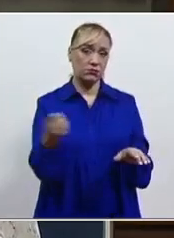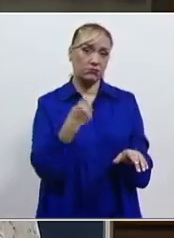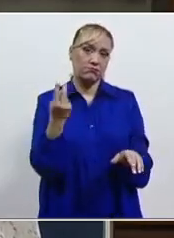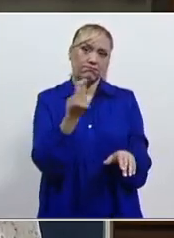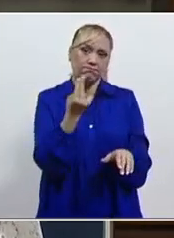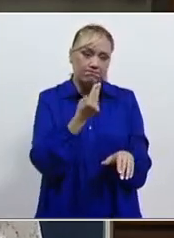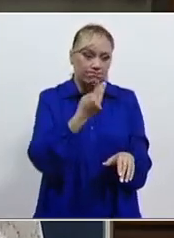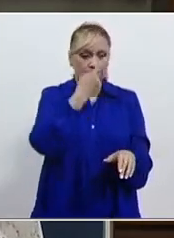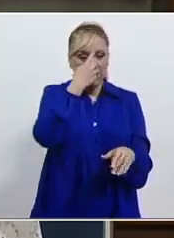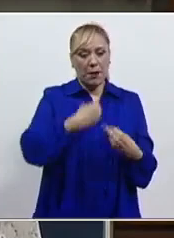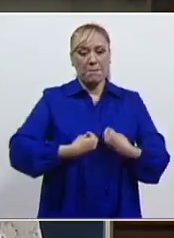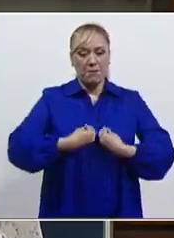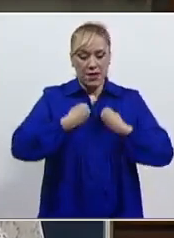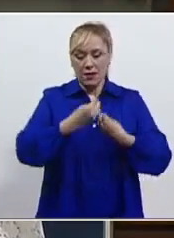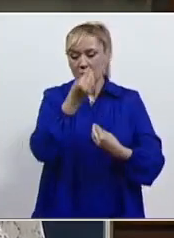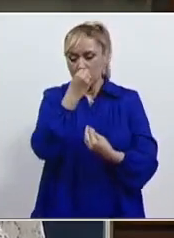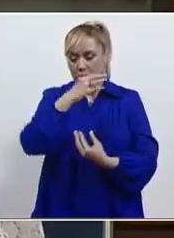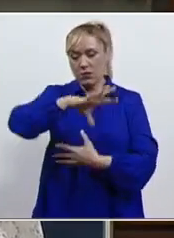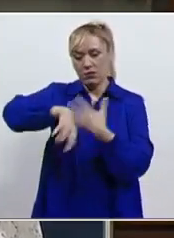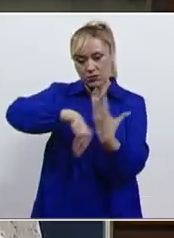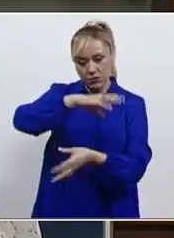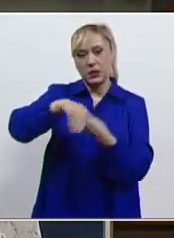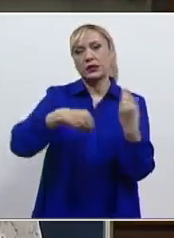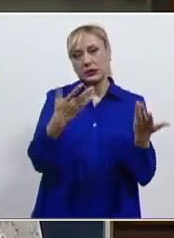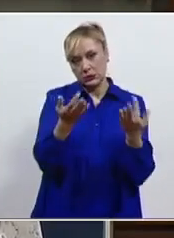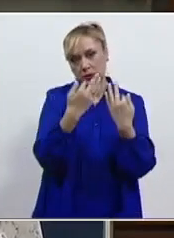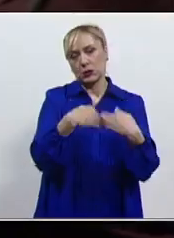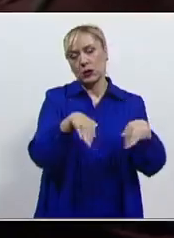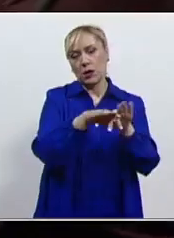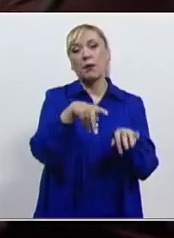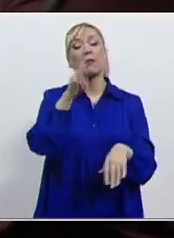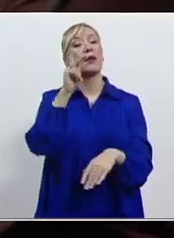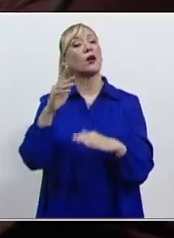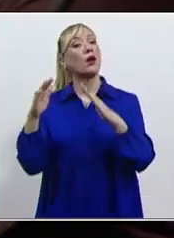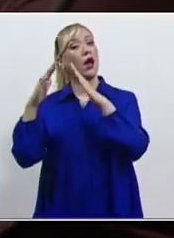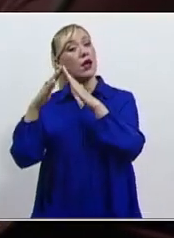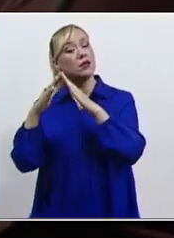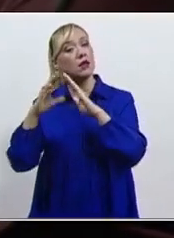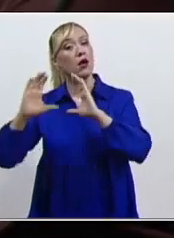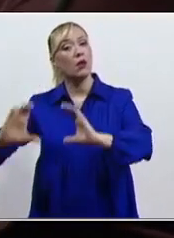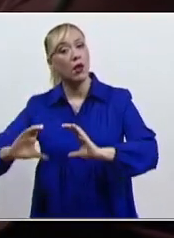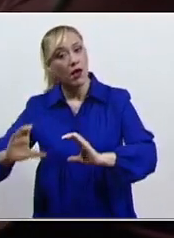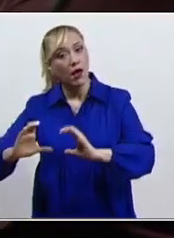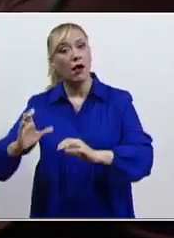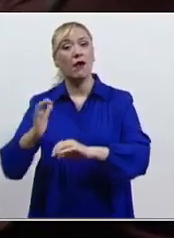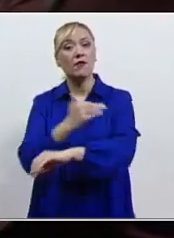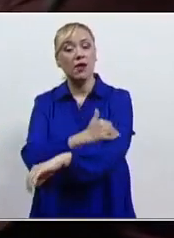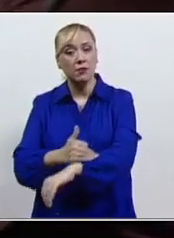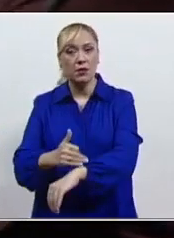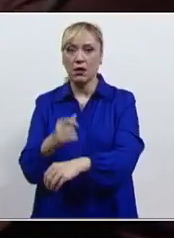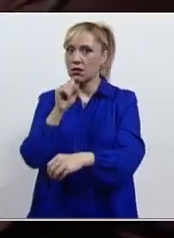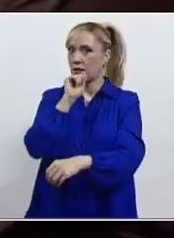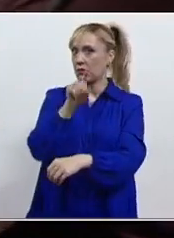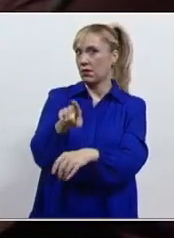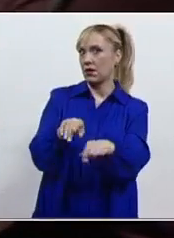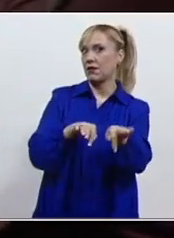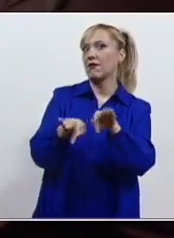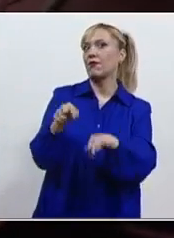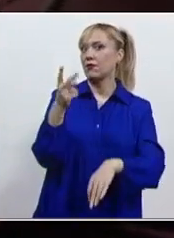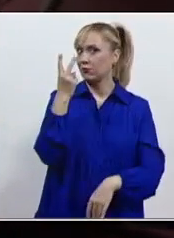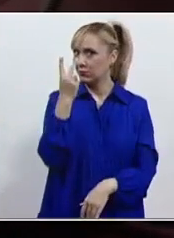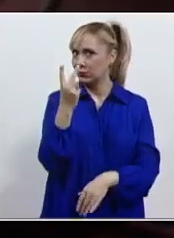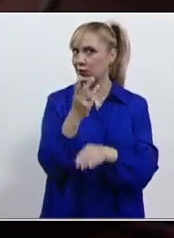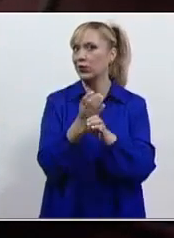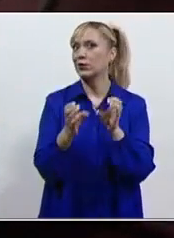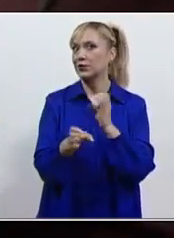sus necesidades y las de los demás, sin duda alguna el cuidado es un trabajo. Precisó que a través de la perspectiva de género se debe realizar